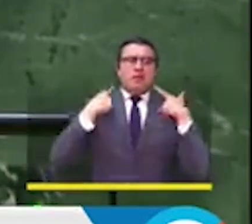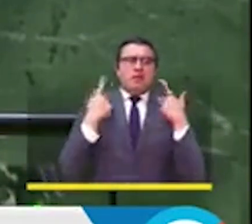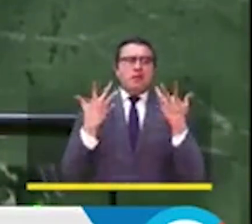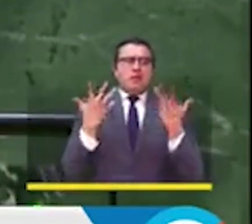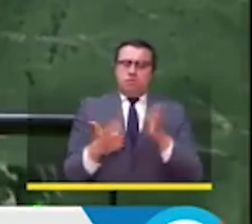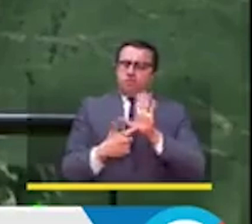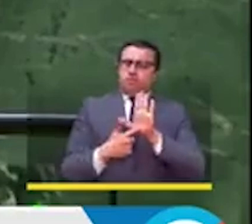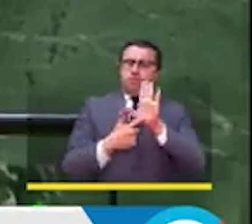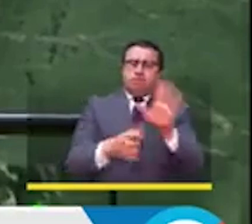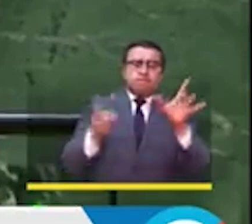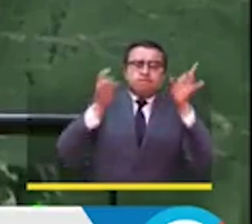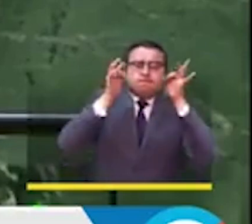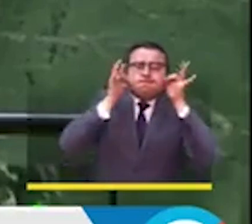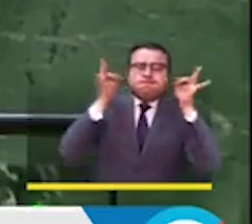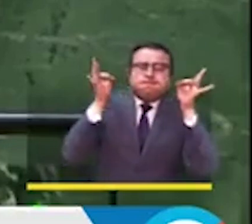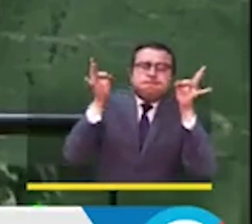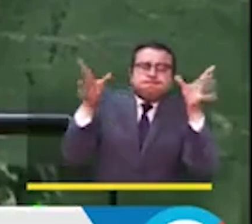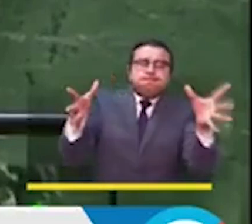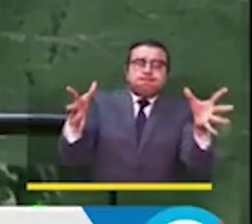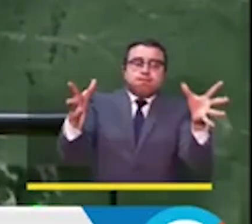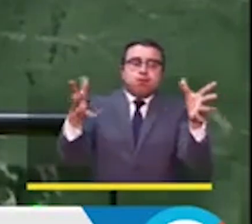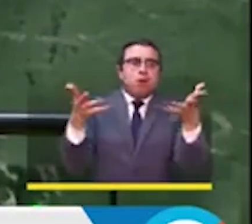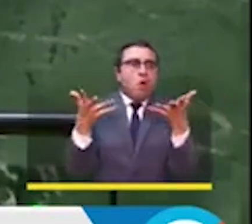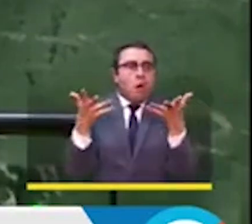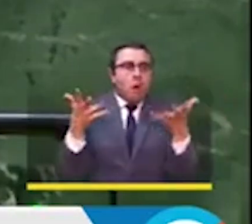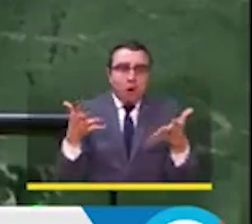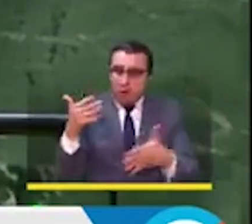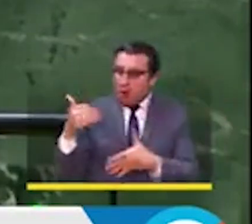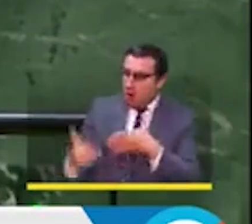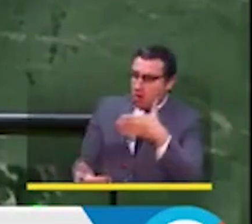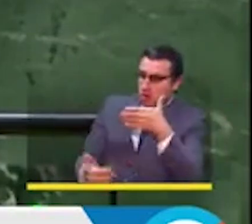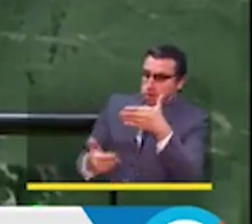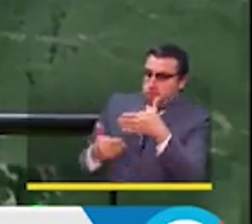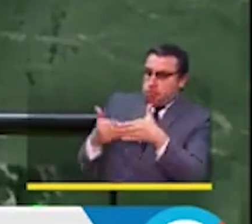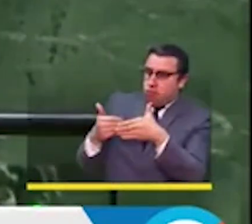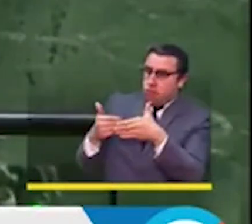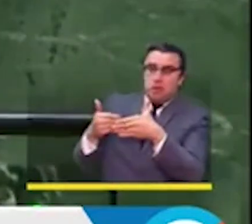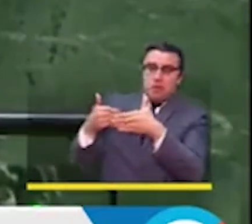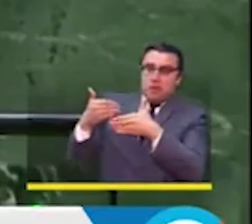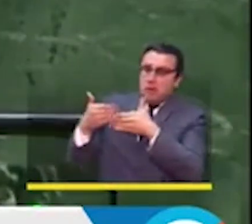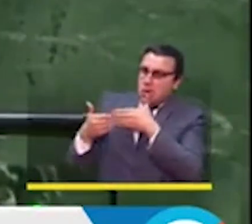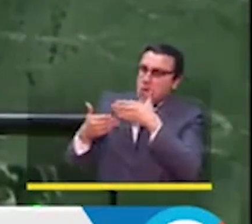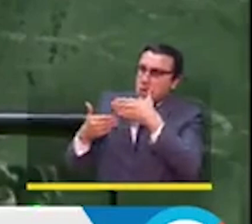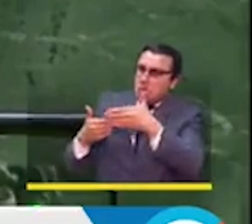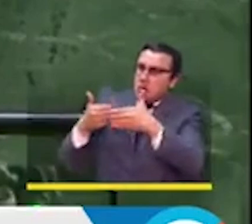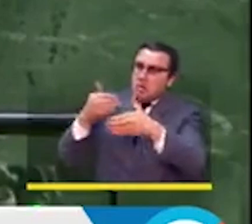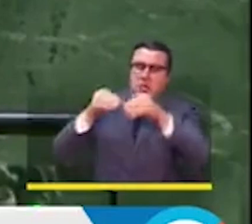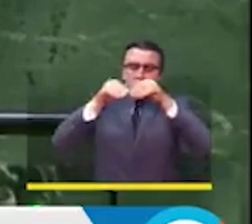indicador aterrador. Ha iniciado desde lejos, desde los